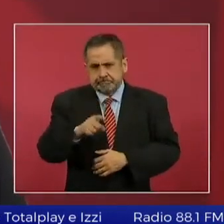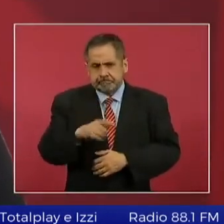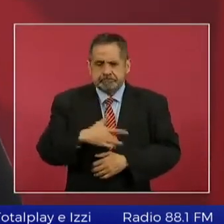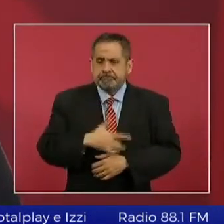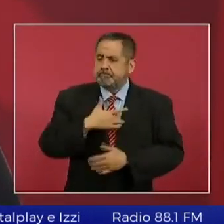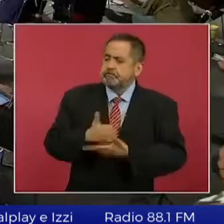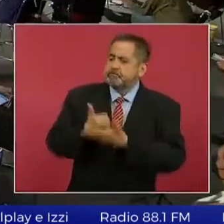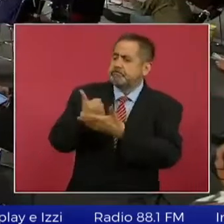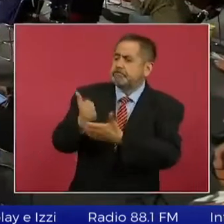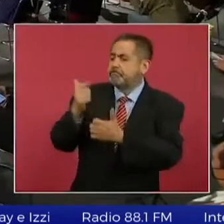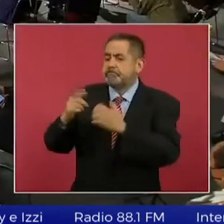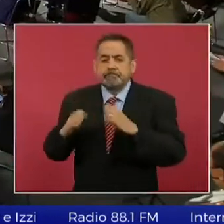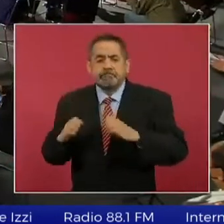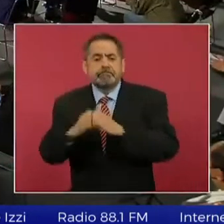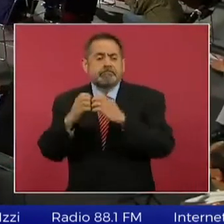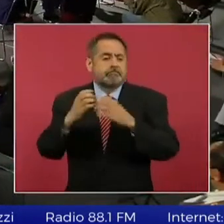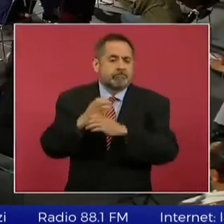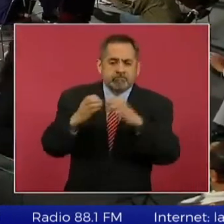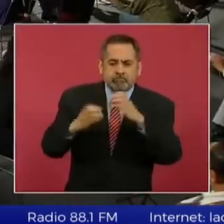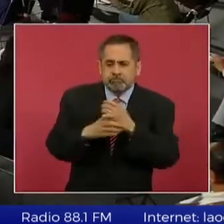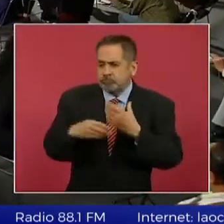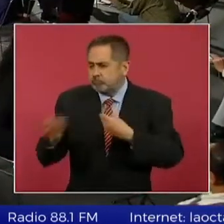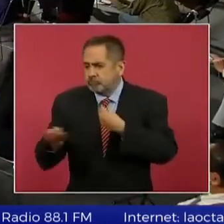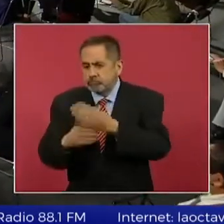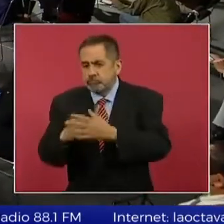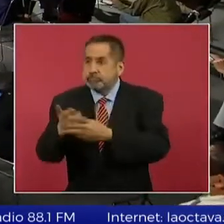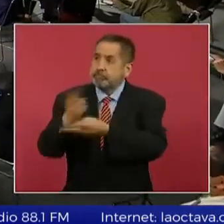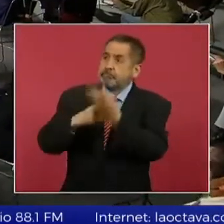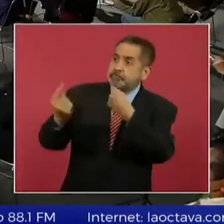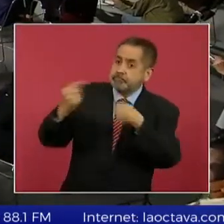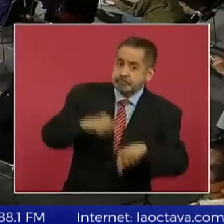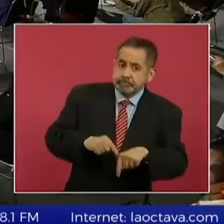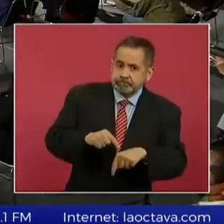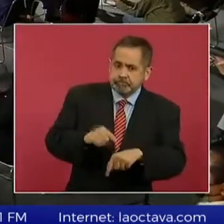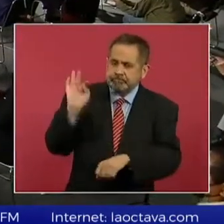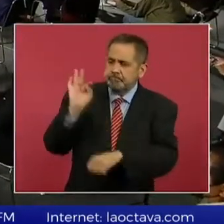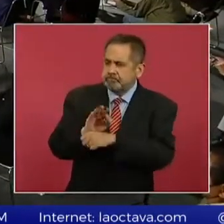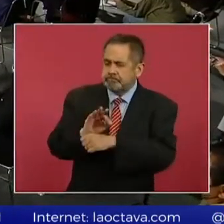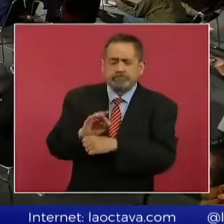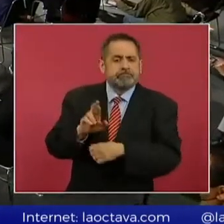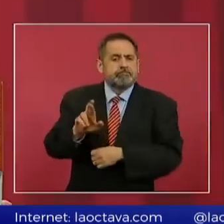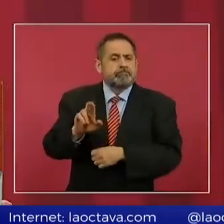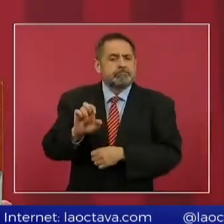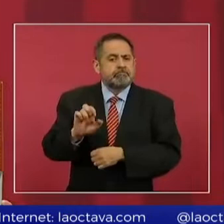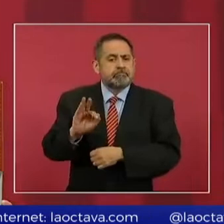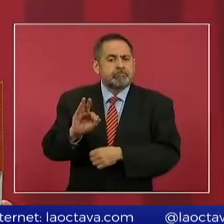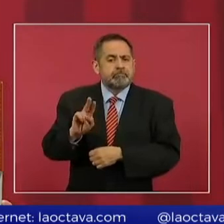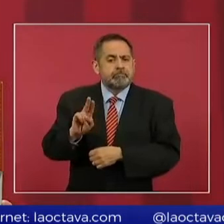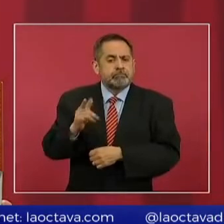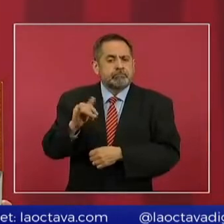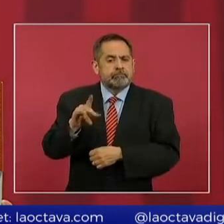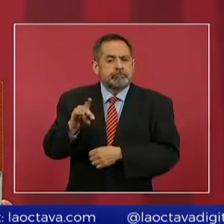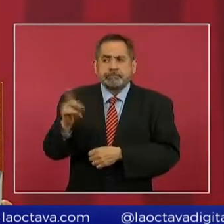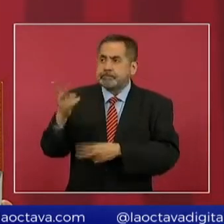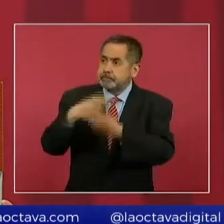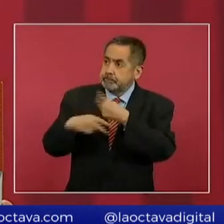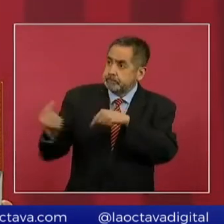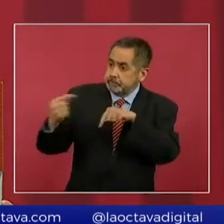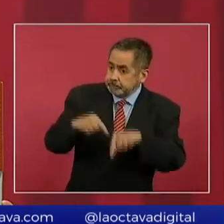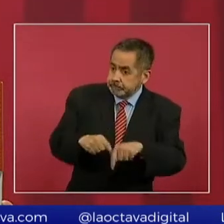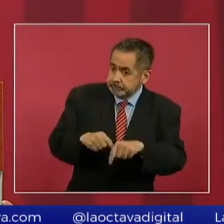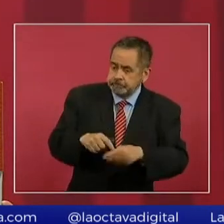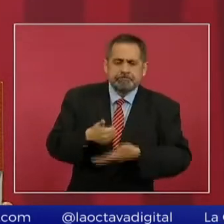ayuda humanitaria para refugiados, para quienes ya están